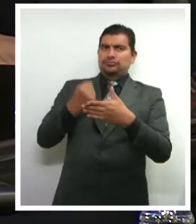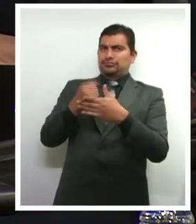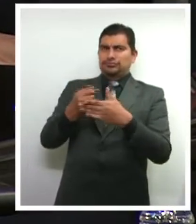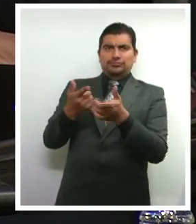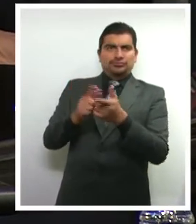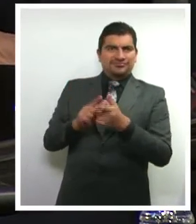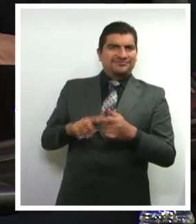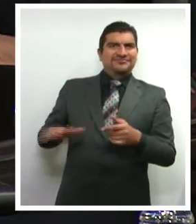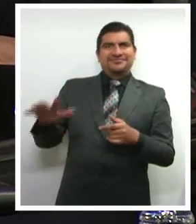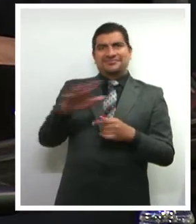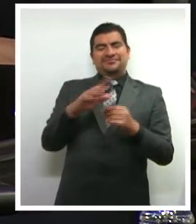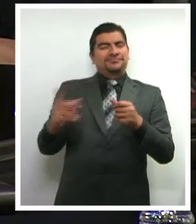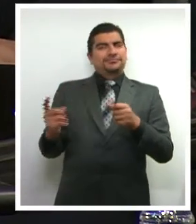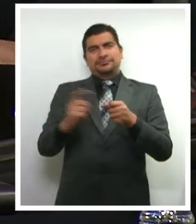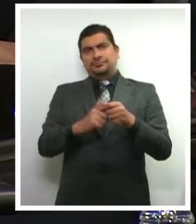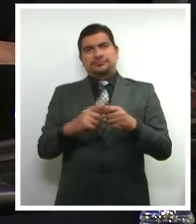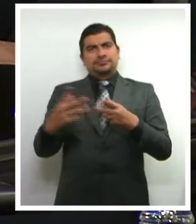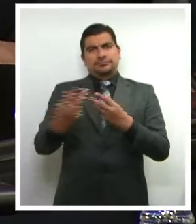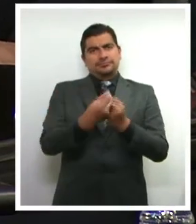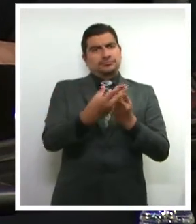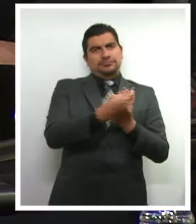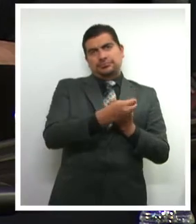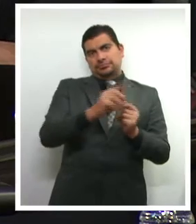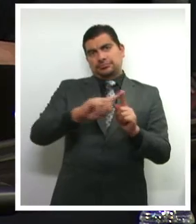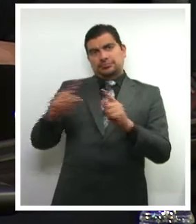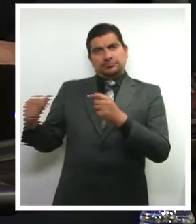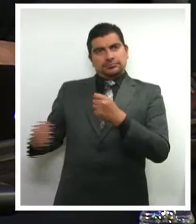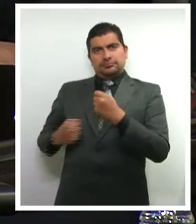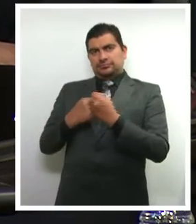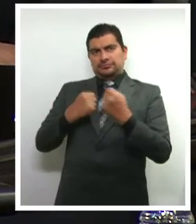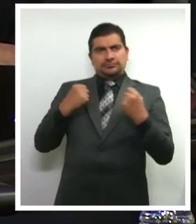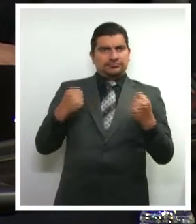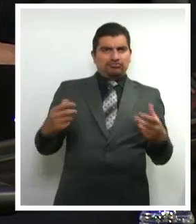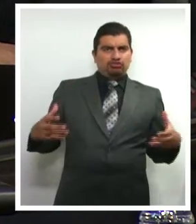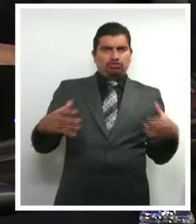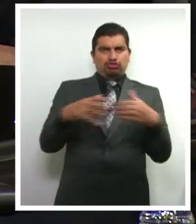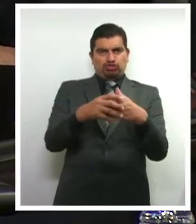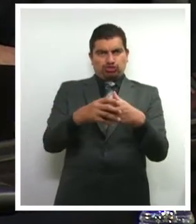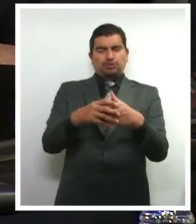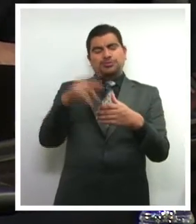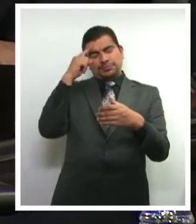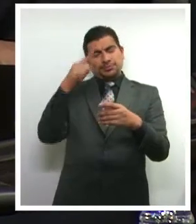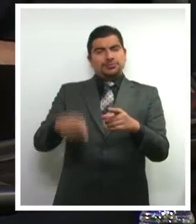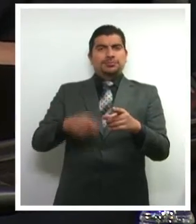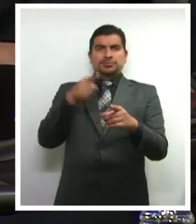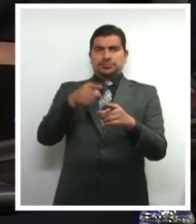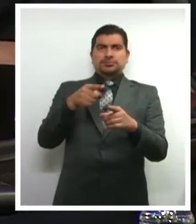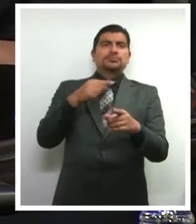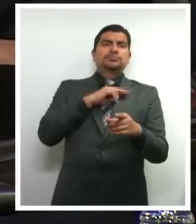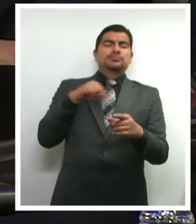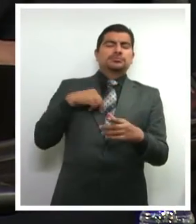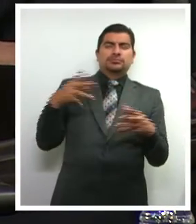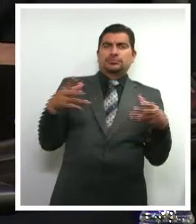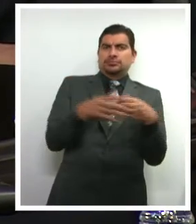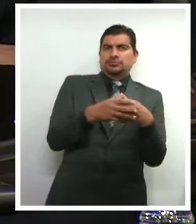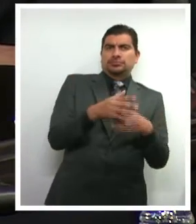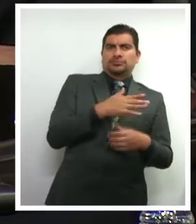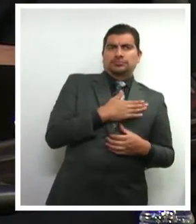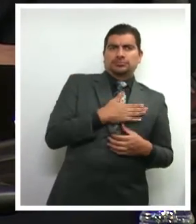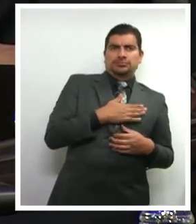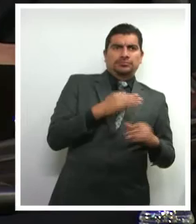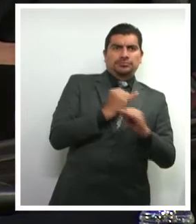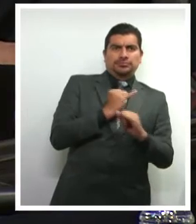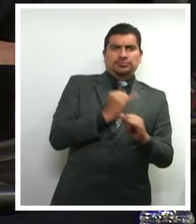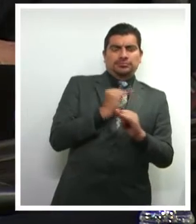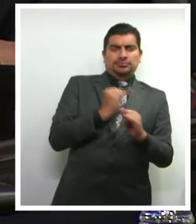la que se han unido otras fuerzas, y tampoco tener exclusivamente el